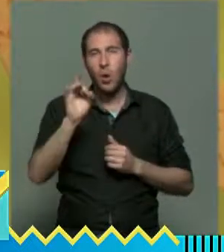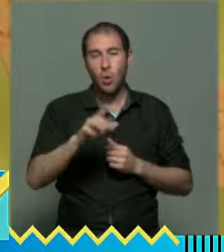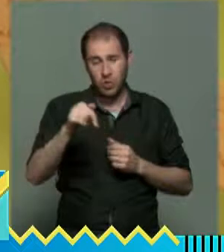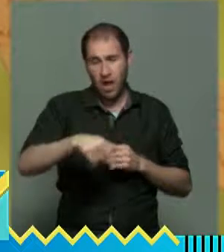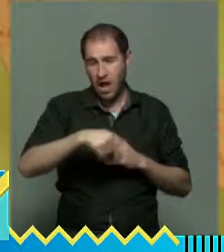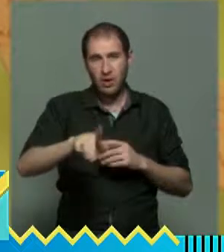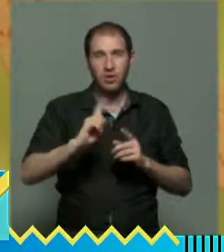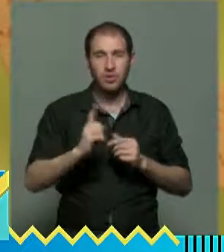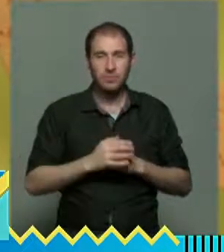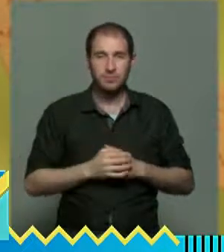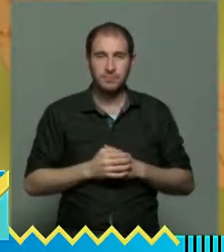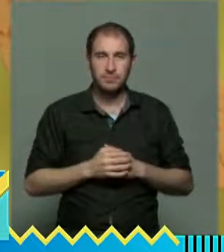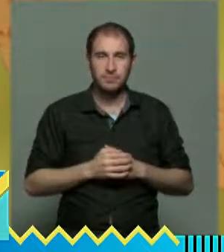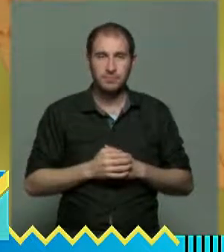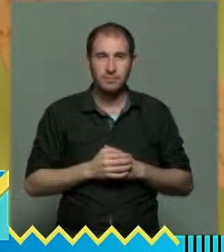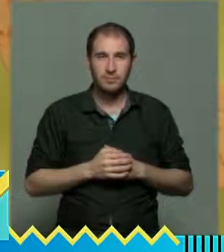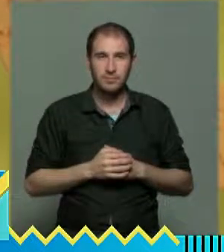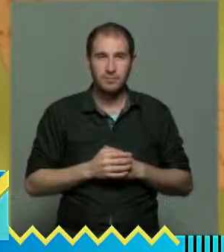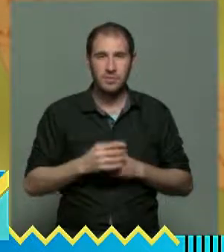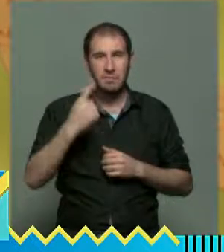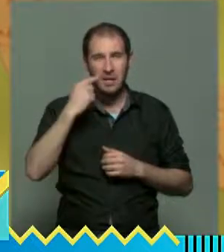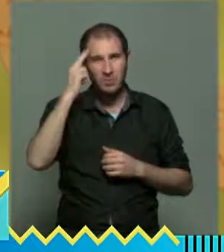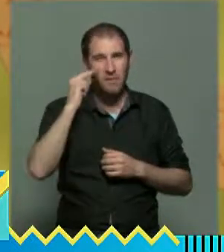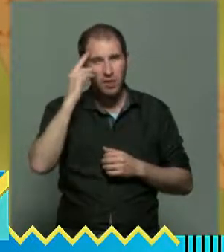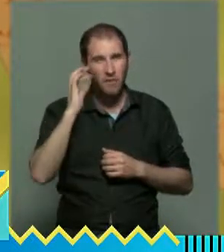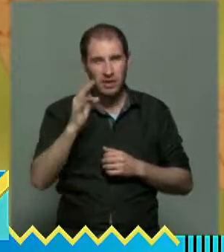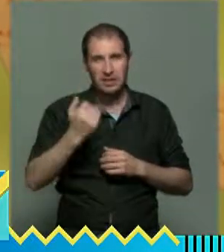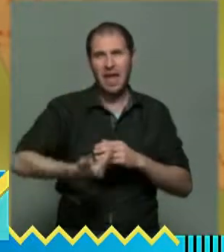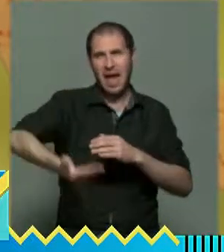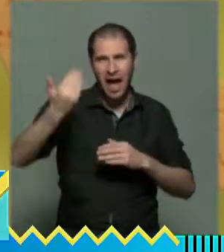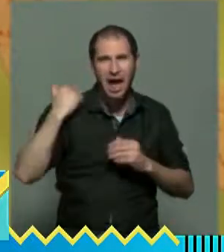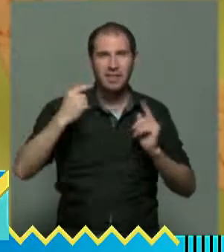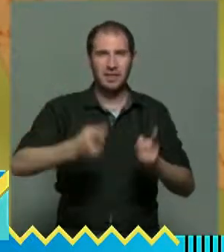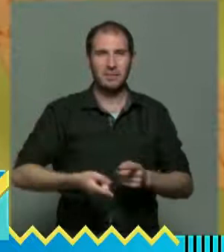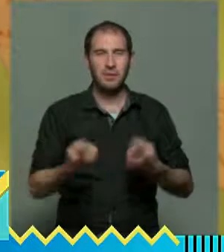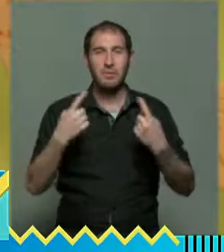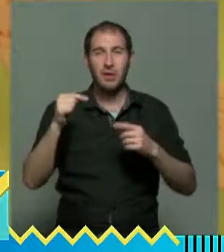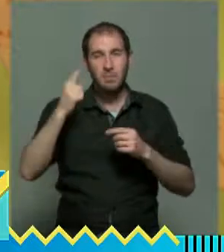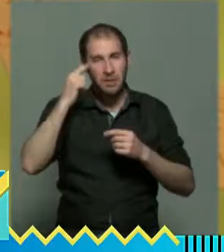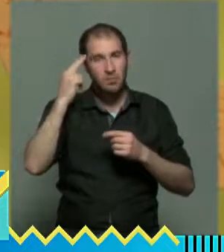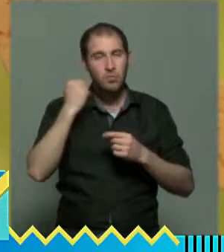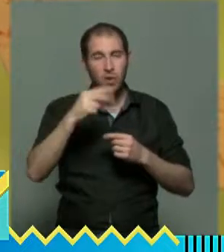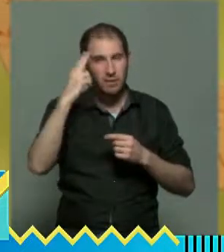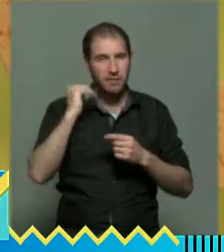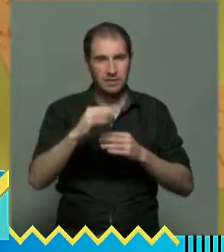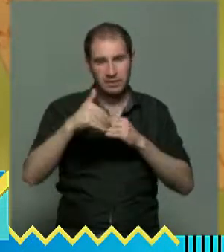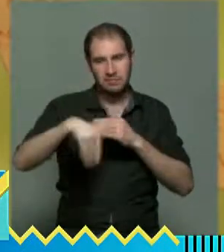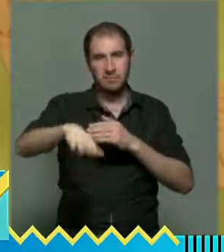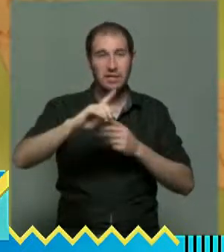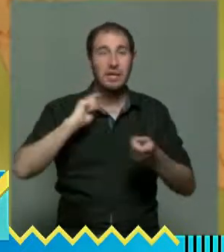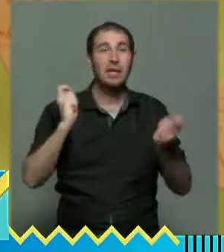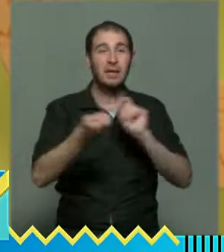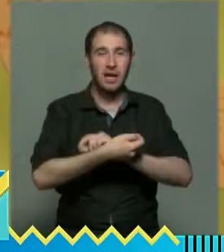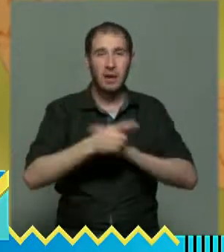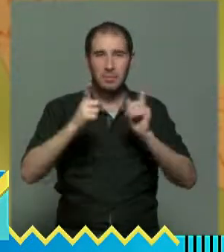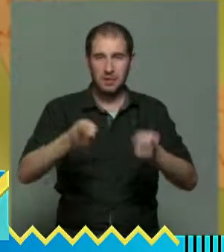sino a partir ya de, digamos, desde los 90 y desde mucho más antes, pero sobre todo a partir de los 90, digamos, con una reconversión y